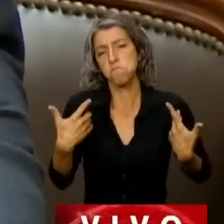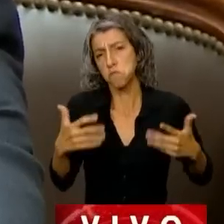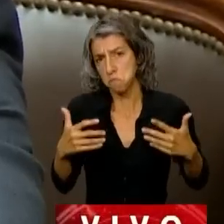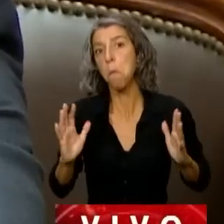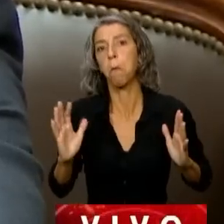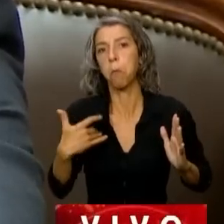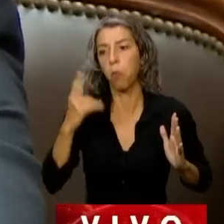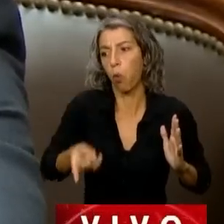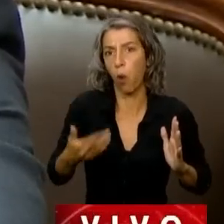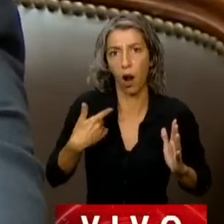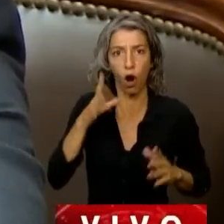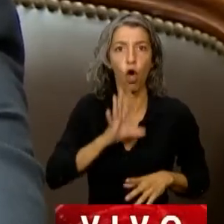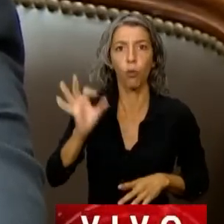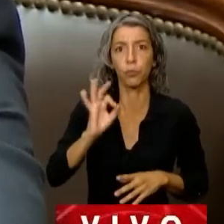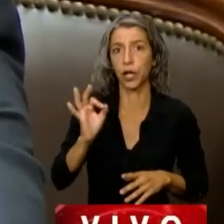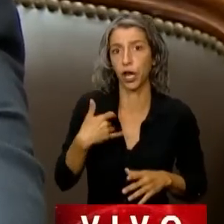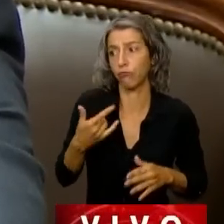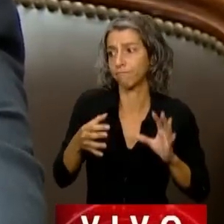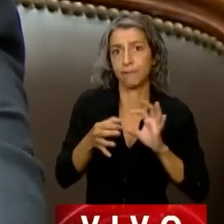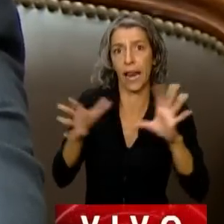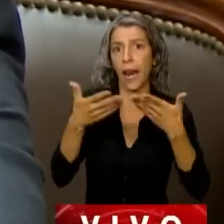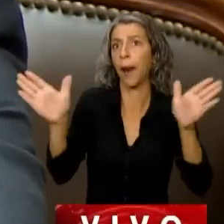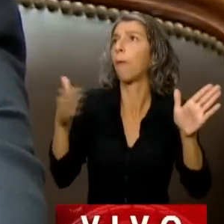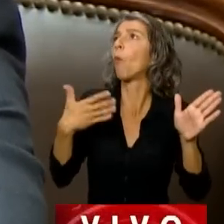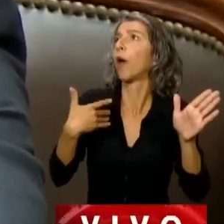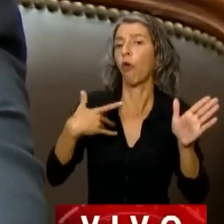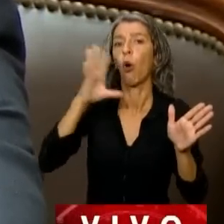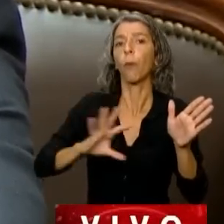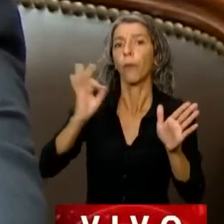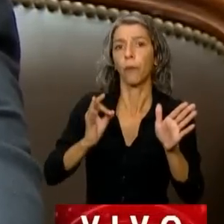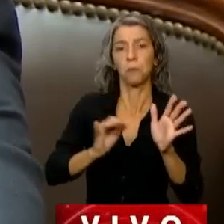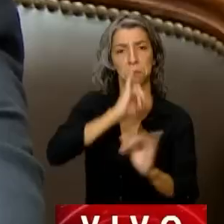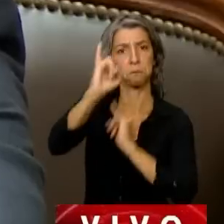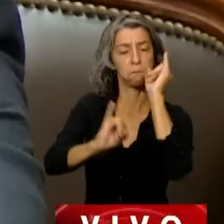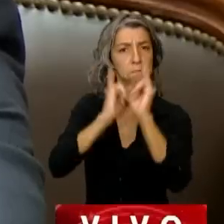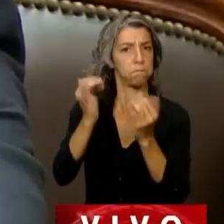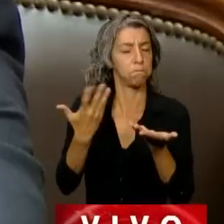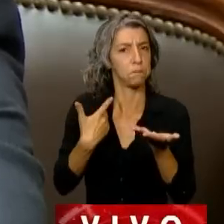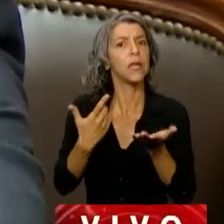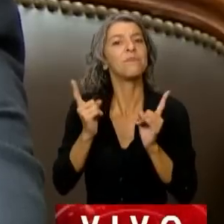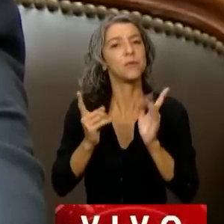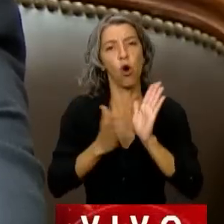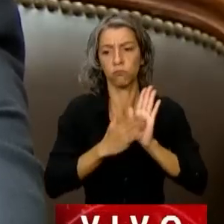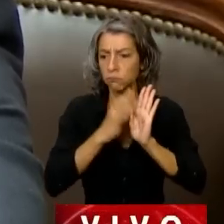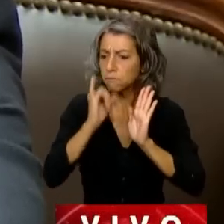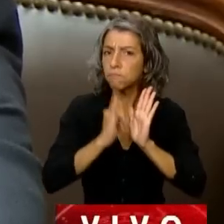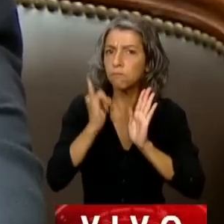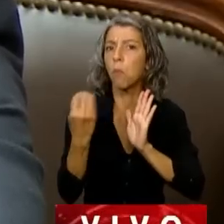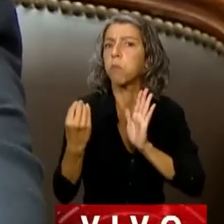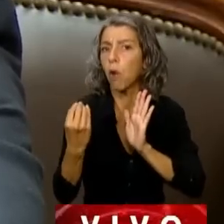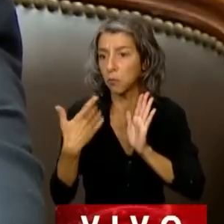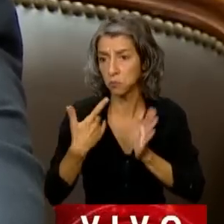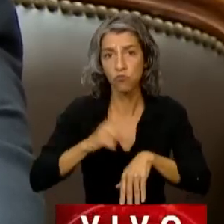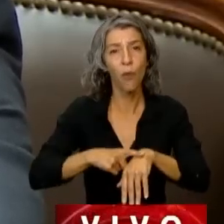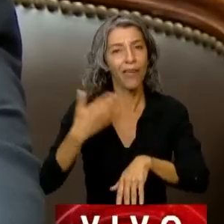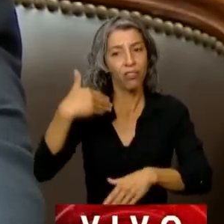supuesto, mi derecho a opinar libremente y de votar como estoy fundamentando en cada una de las leyes en las cuales tengo que